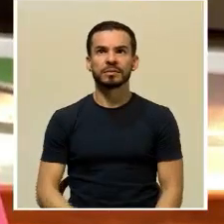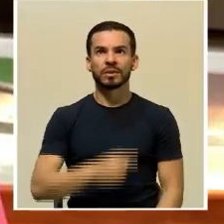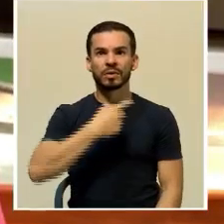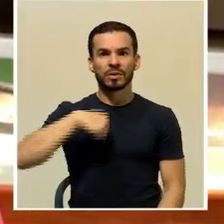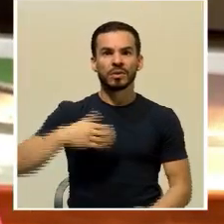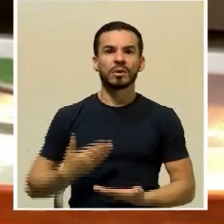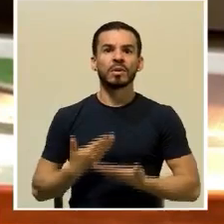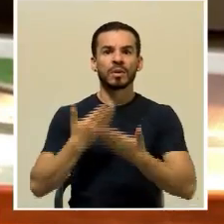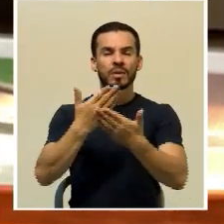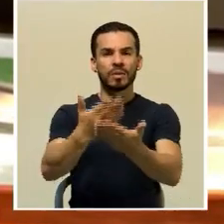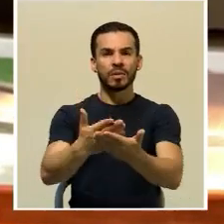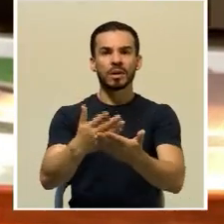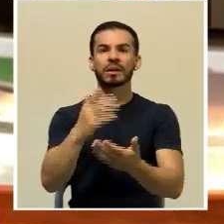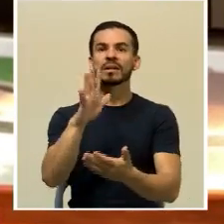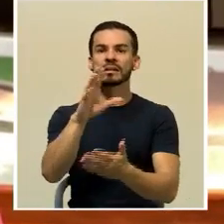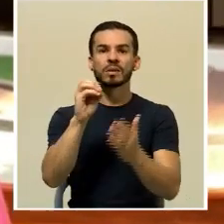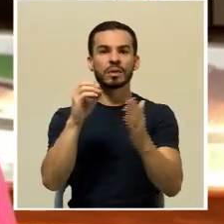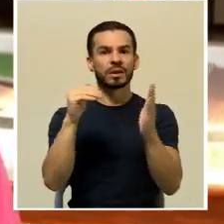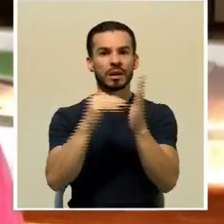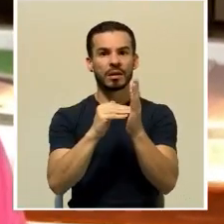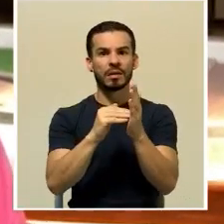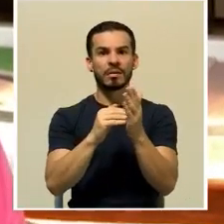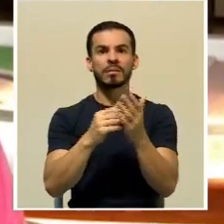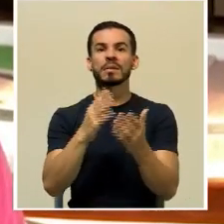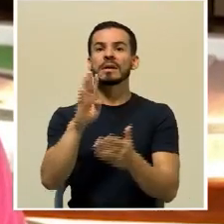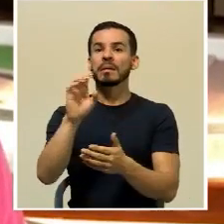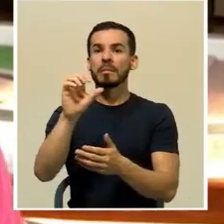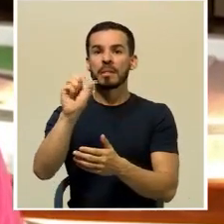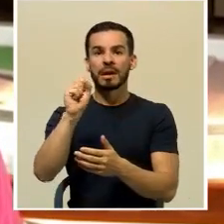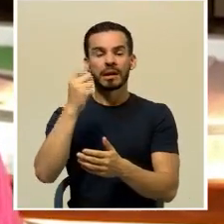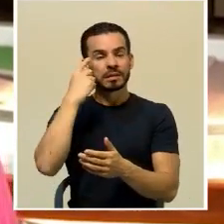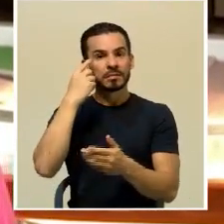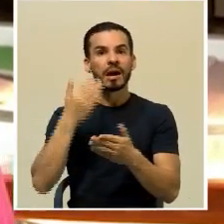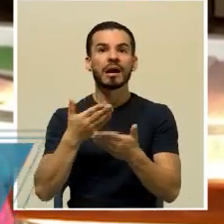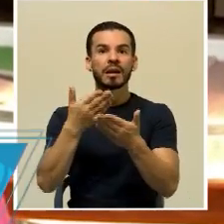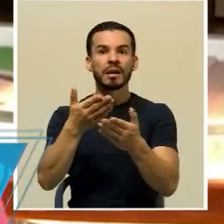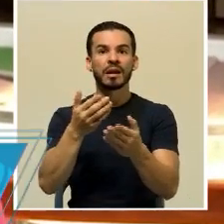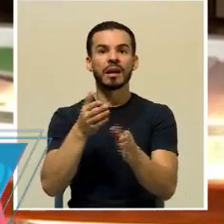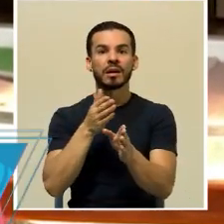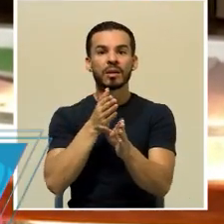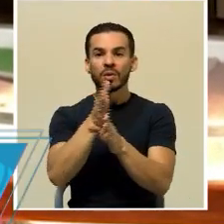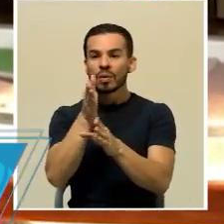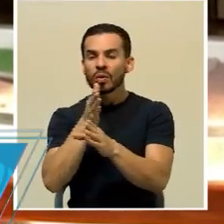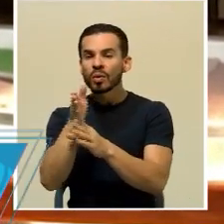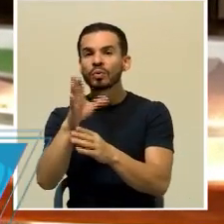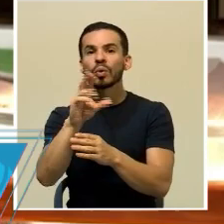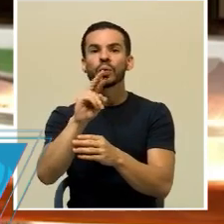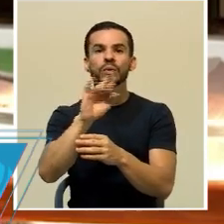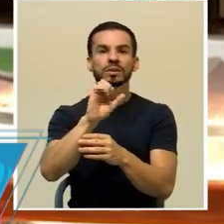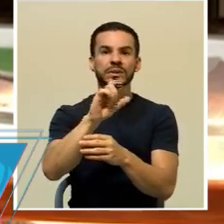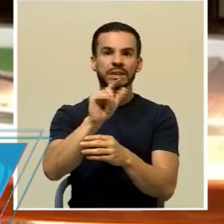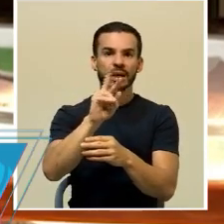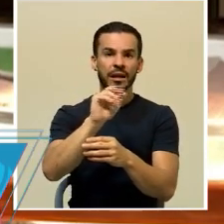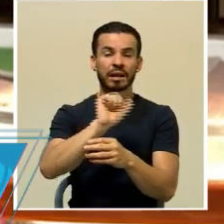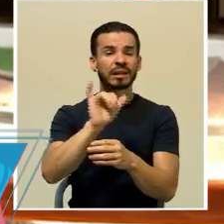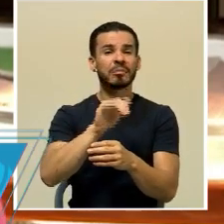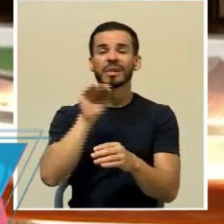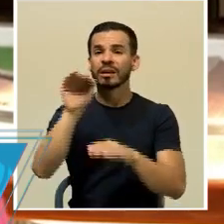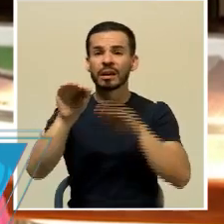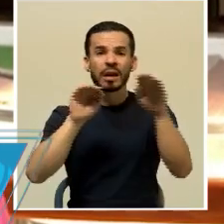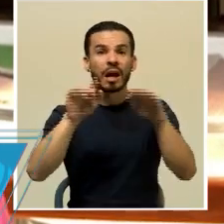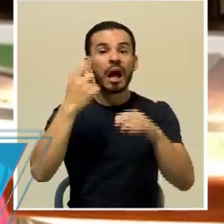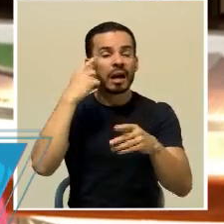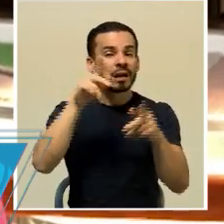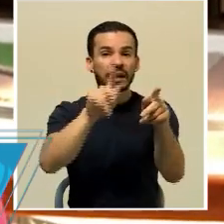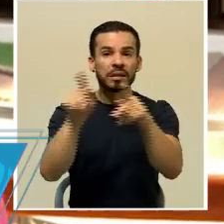puesto a disposición los 50,000 cupos de becas para llevar cursos con Coursera y también seguimos haciendo un llamado